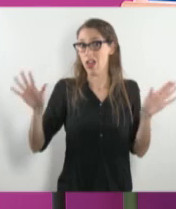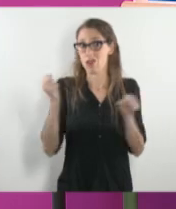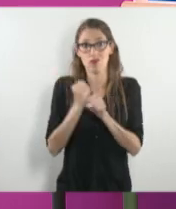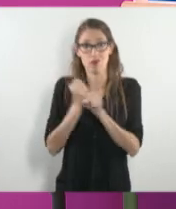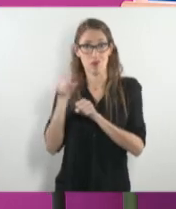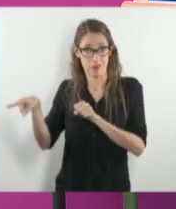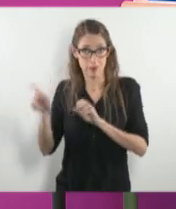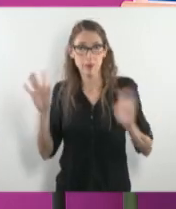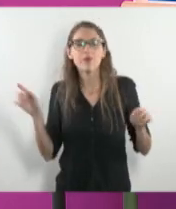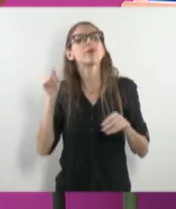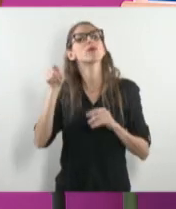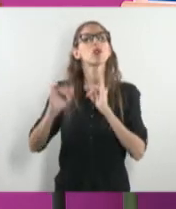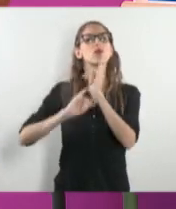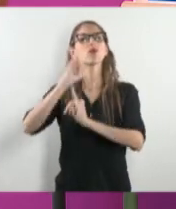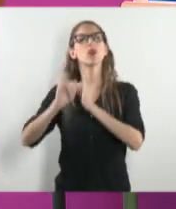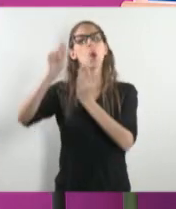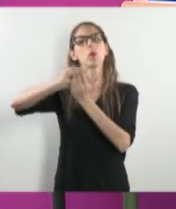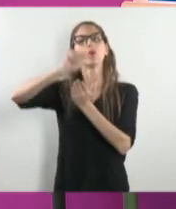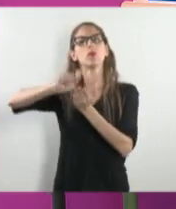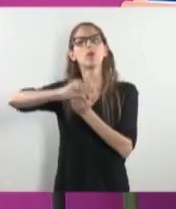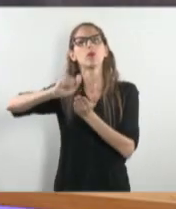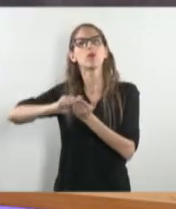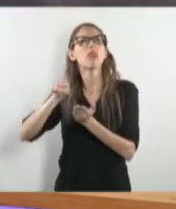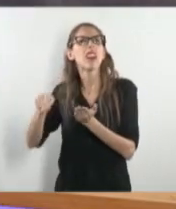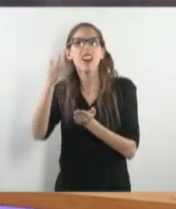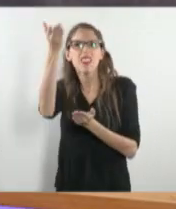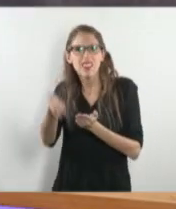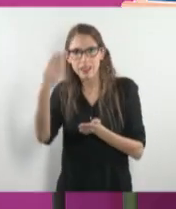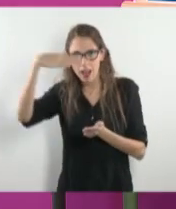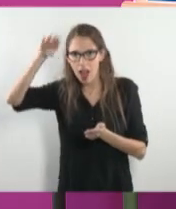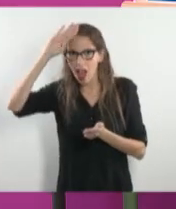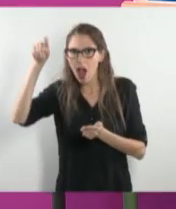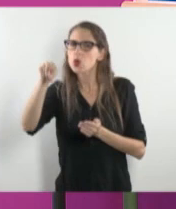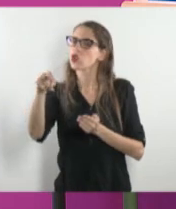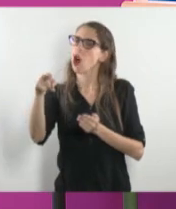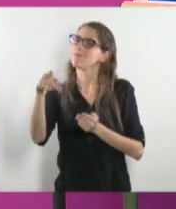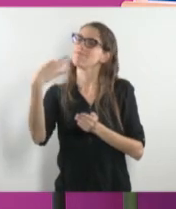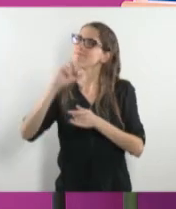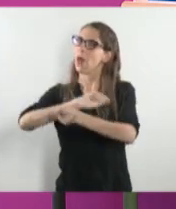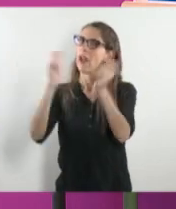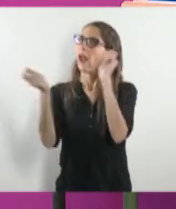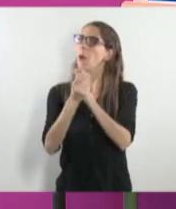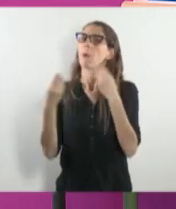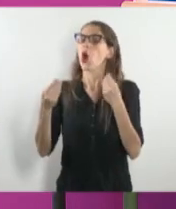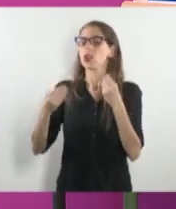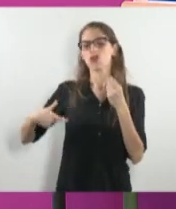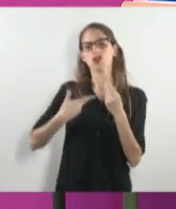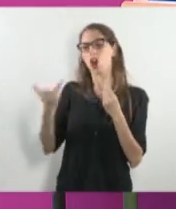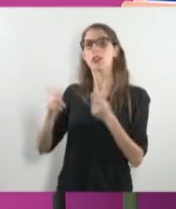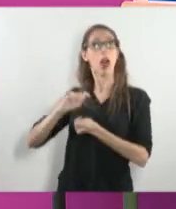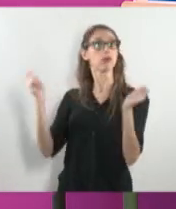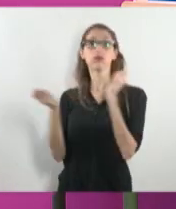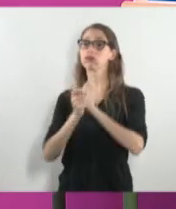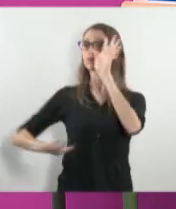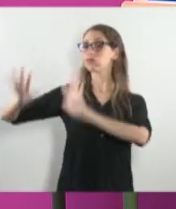va a hablar de cómo... Este hombre, este gaucho, tiene que insertarse, ¿no?, en esta nueva organización